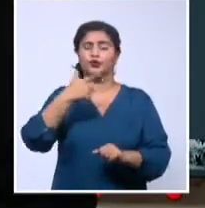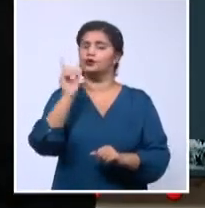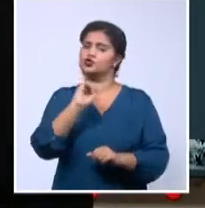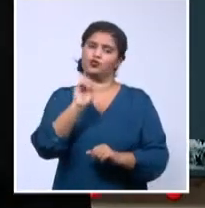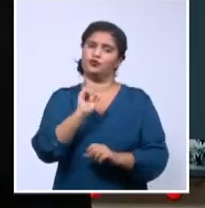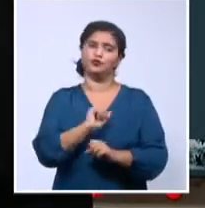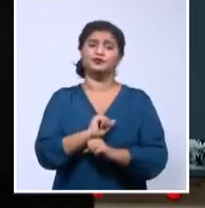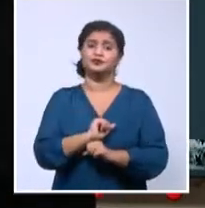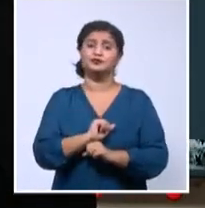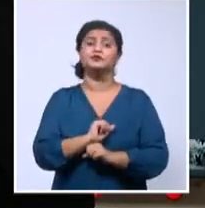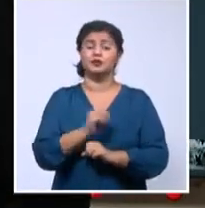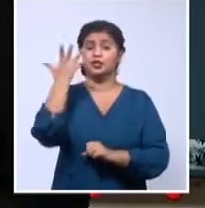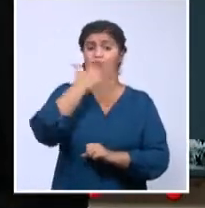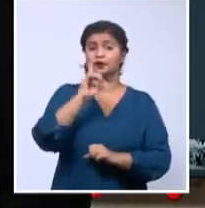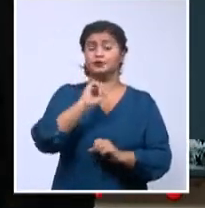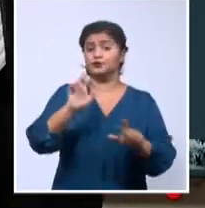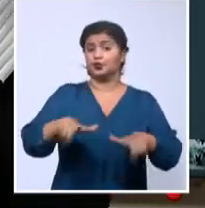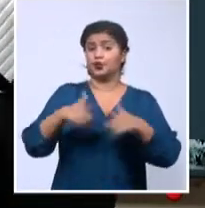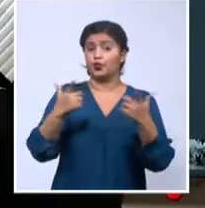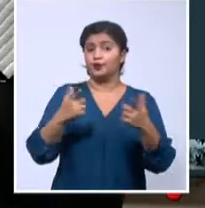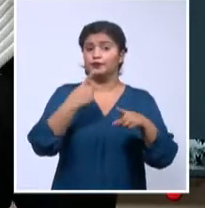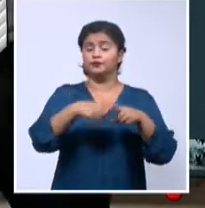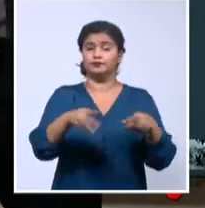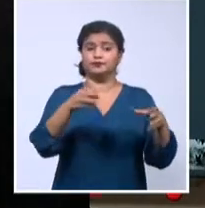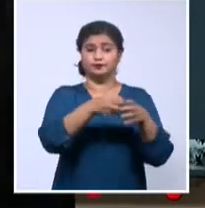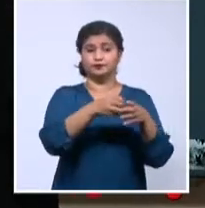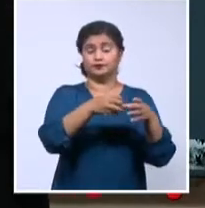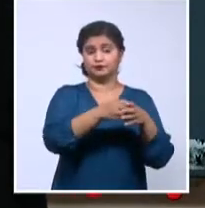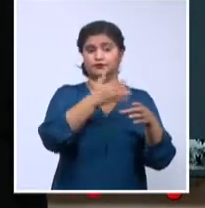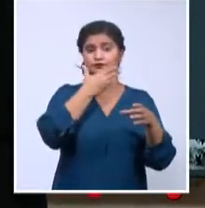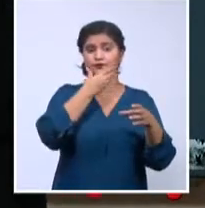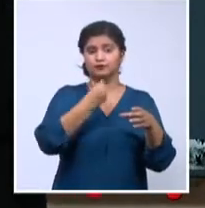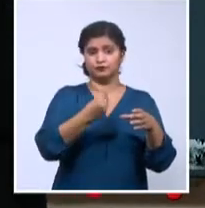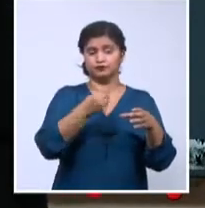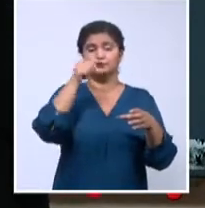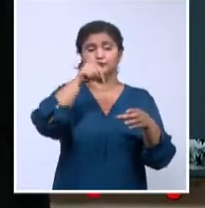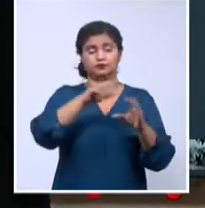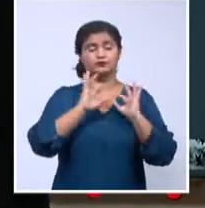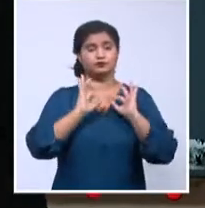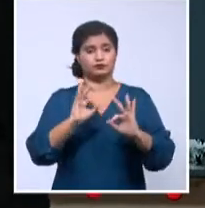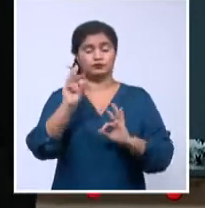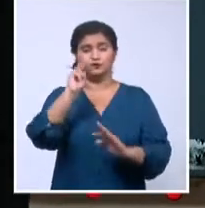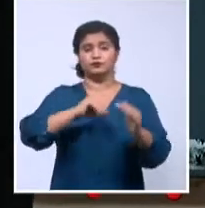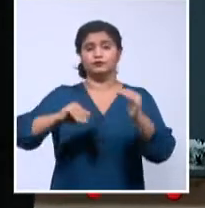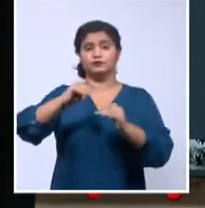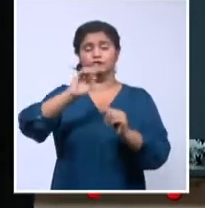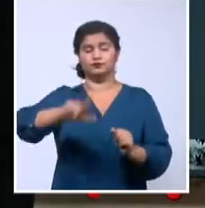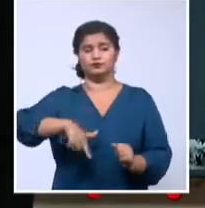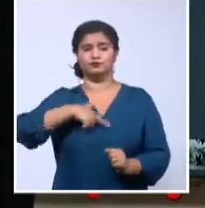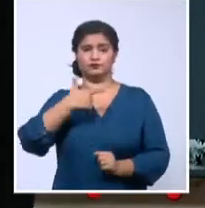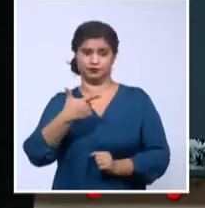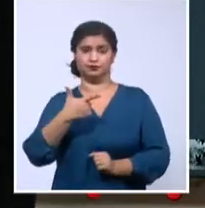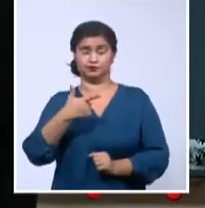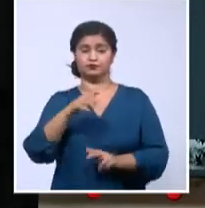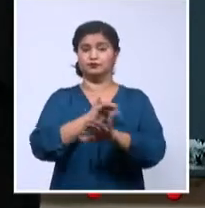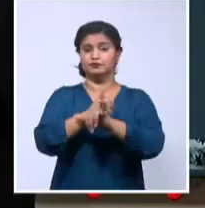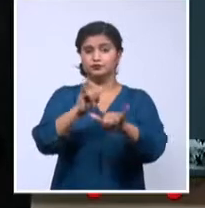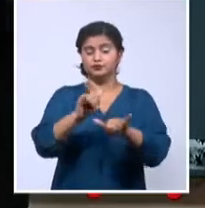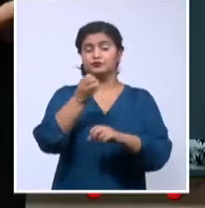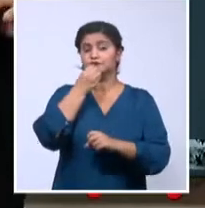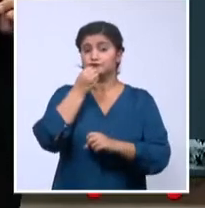usted googlea, usted entra a Google y puede ubicar ahí diálogo, ministro de Cultura, con cualquiera de estas claves, puede